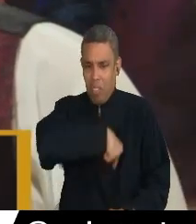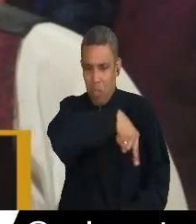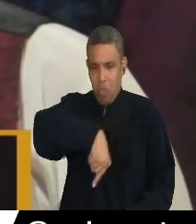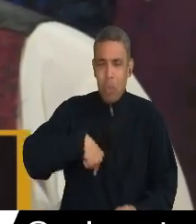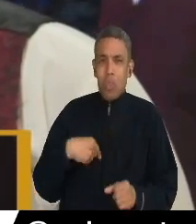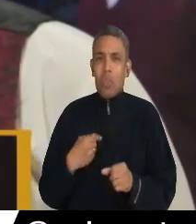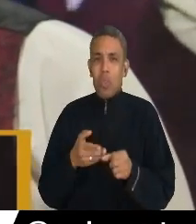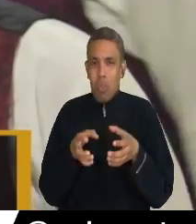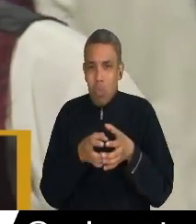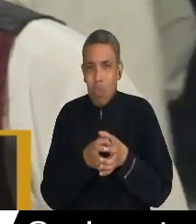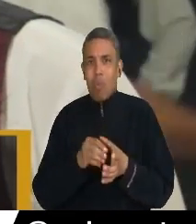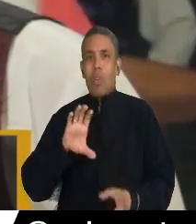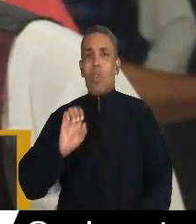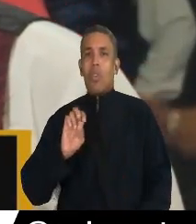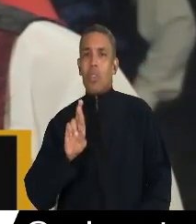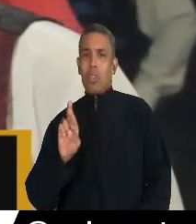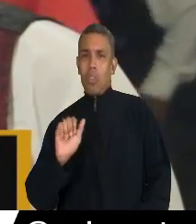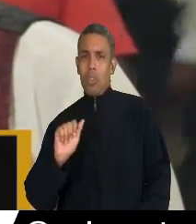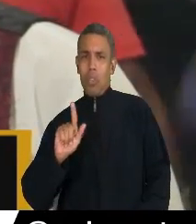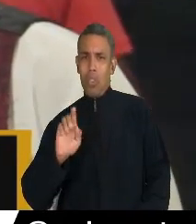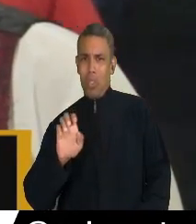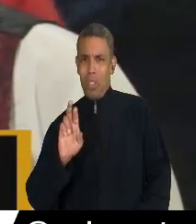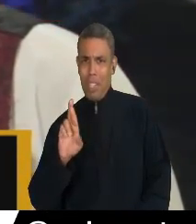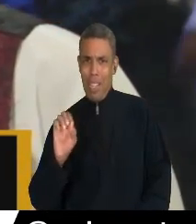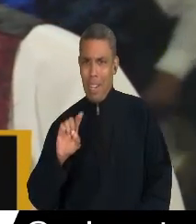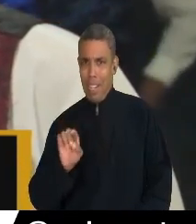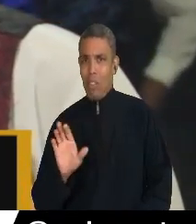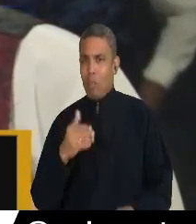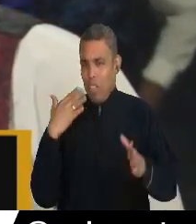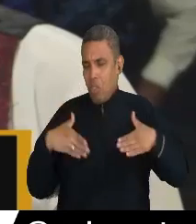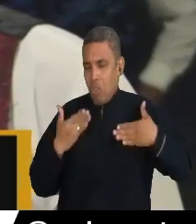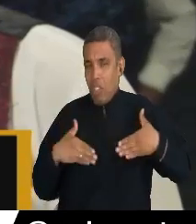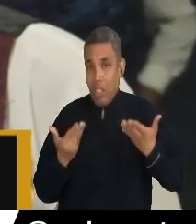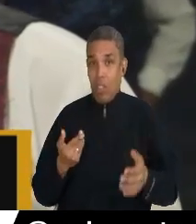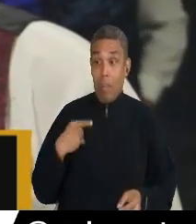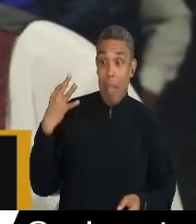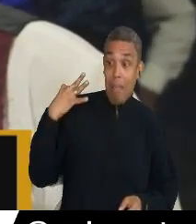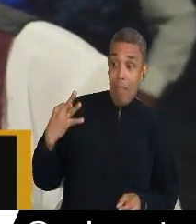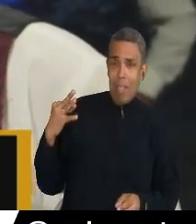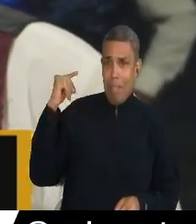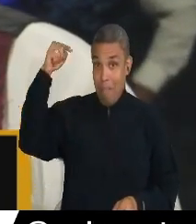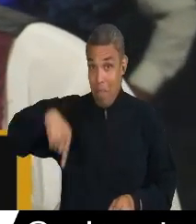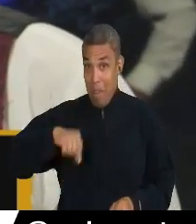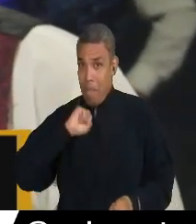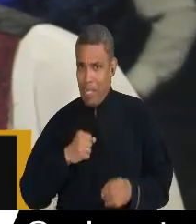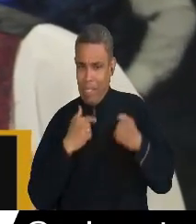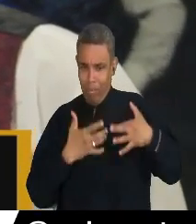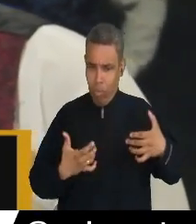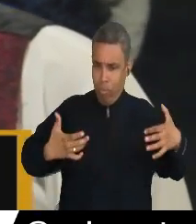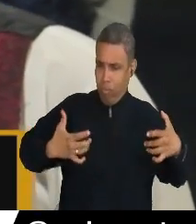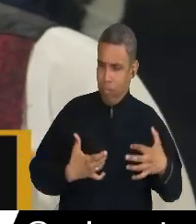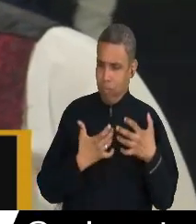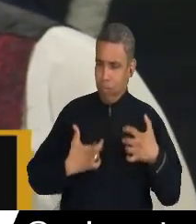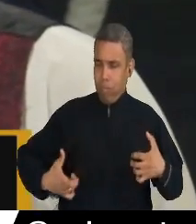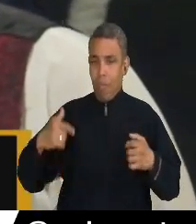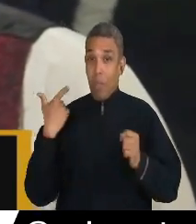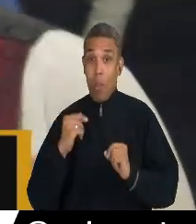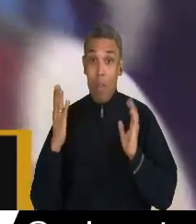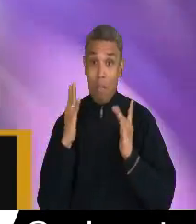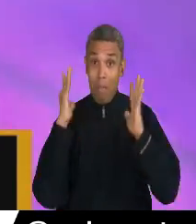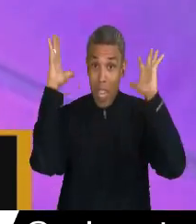Majagual. Siempre ha sido especial y estamos muy contentos que nos hayan invitado para este gran evento muy importante para